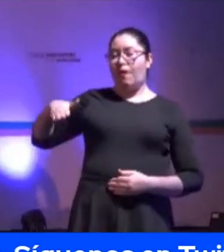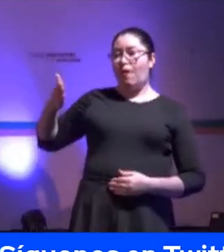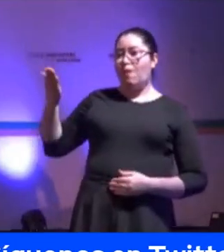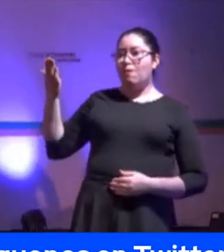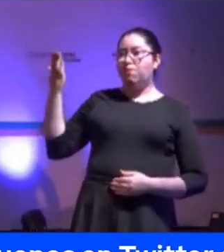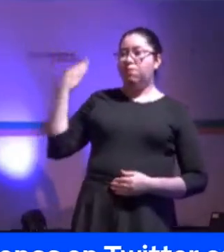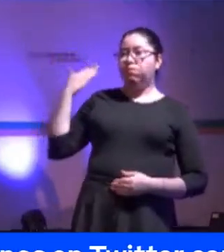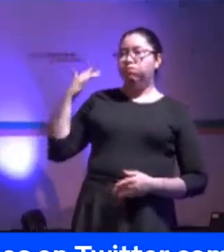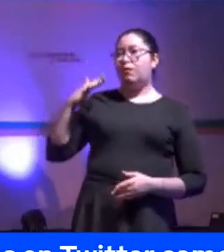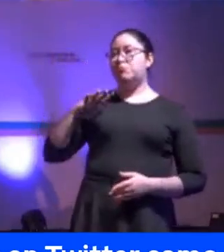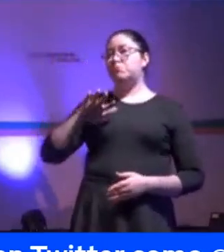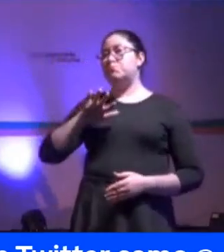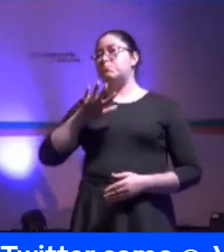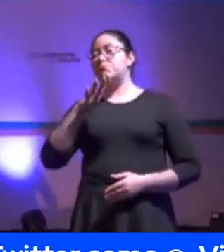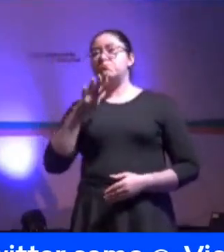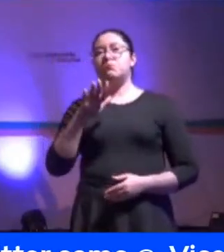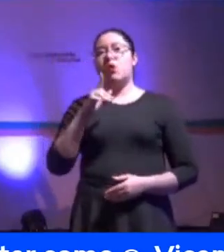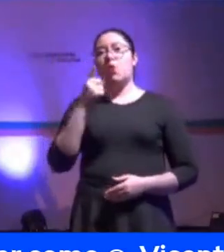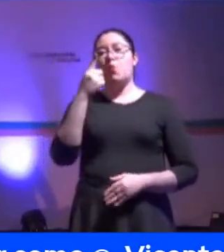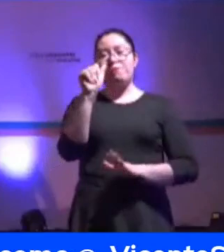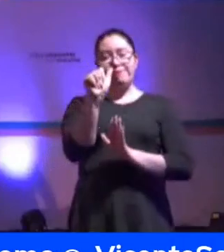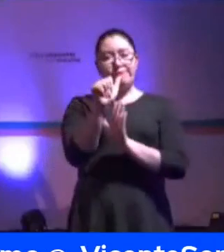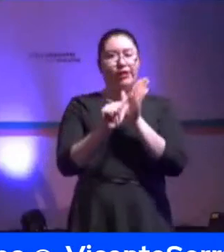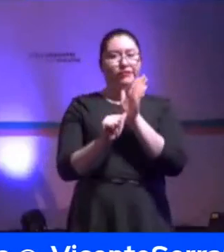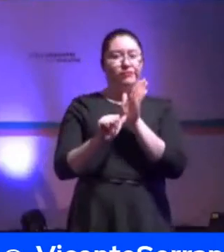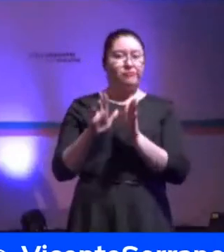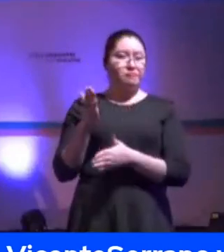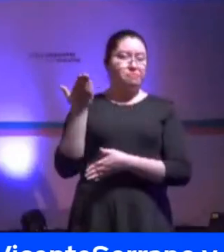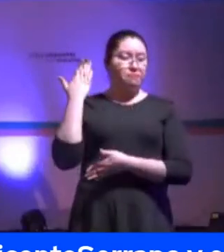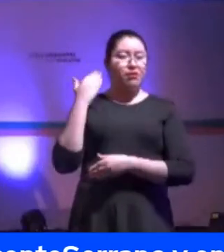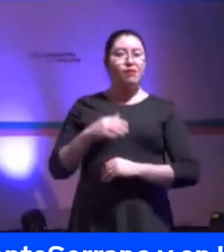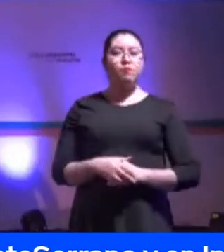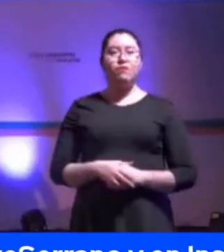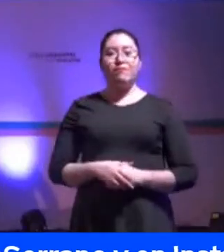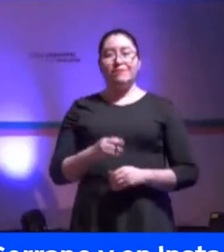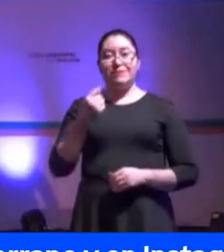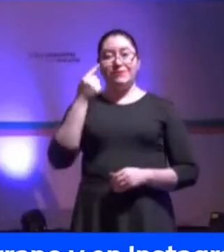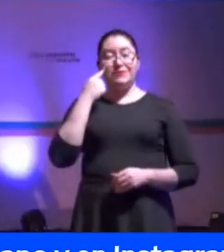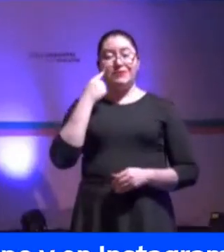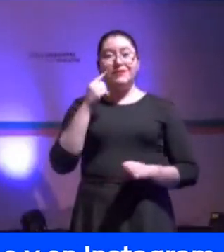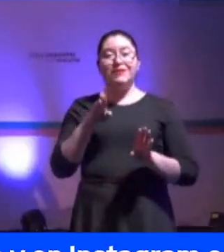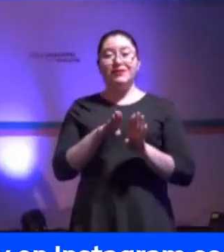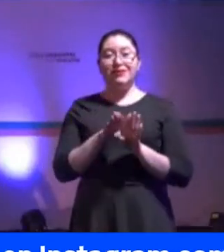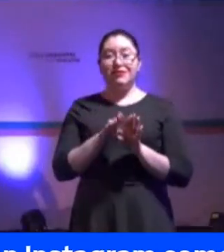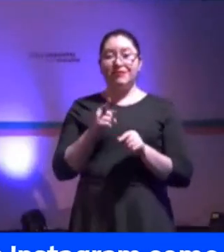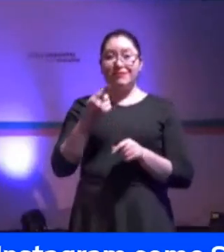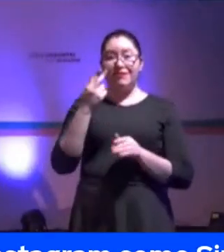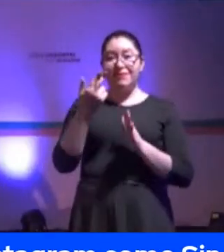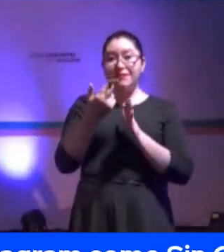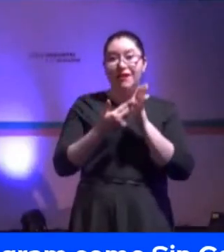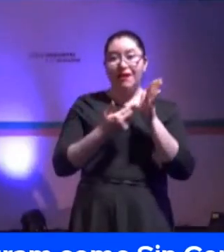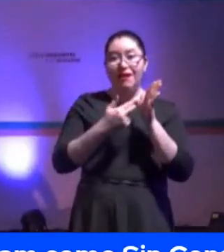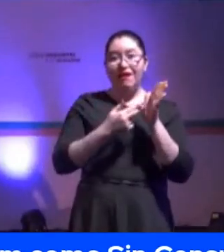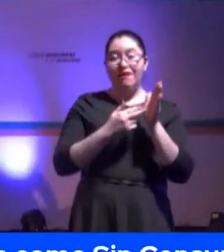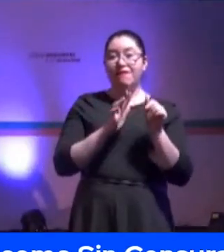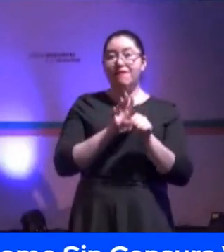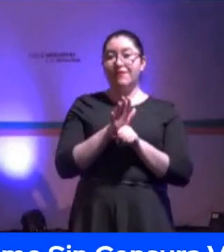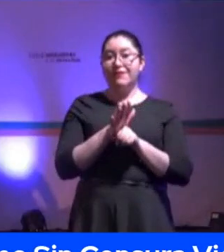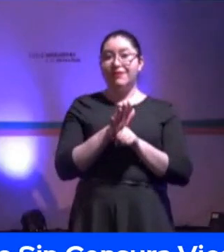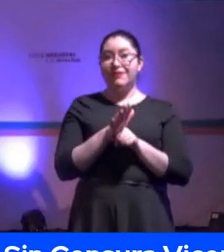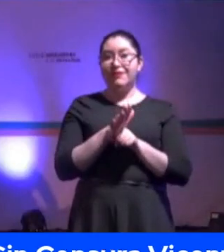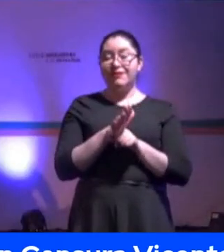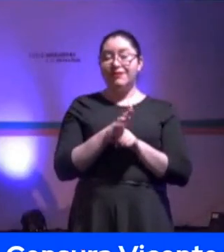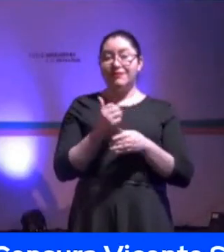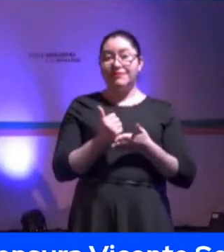cuestión de, ¿qué será?, un mes. Fíjense lo poderoso que son las herramientas que ofrece algo